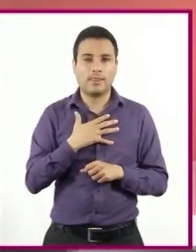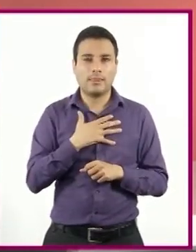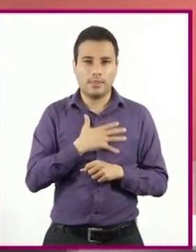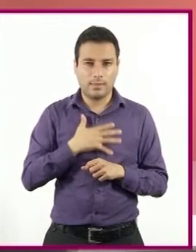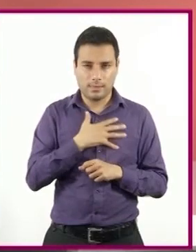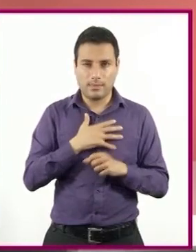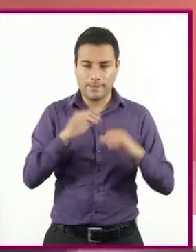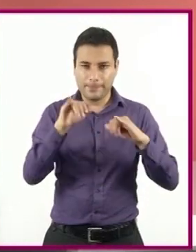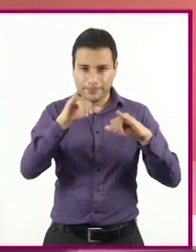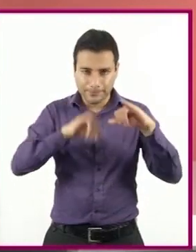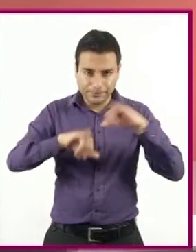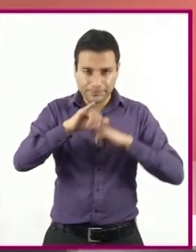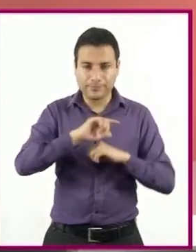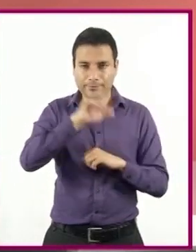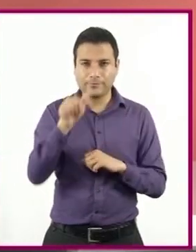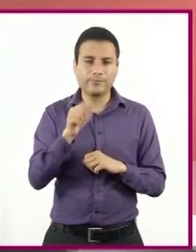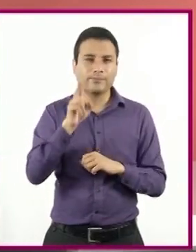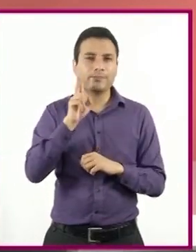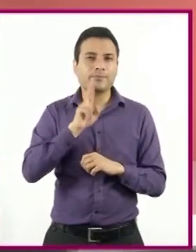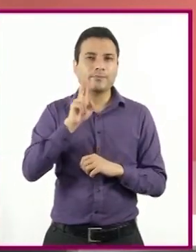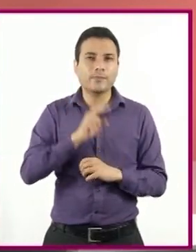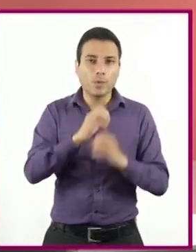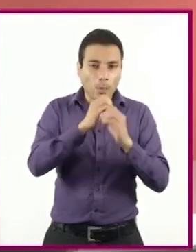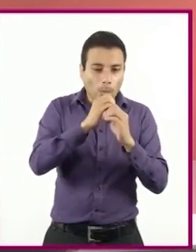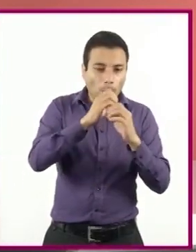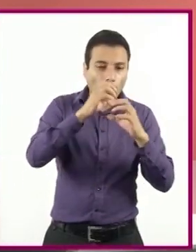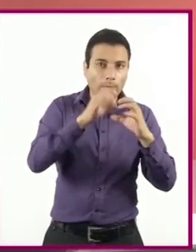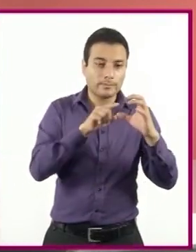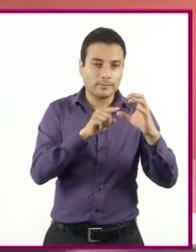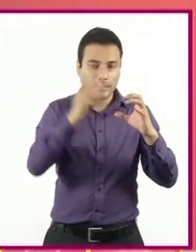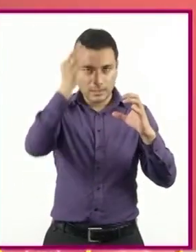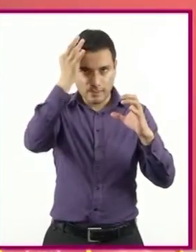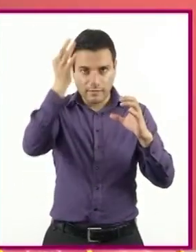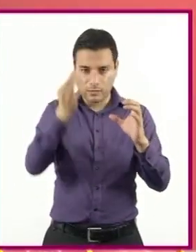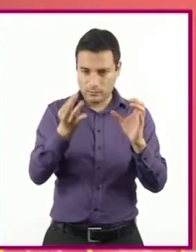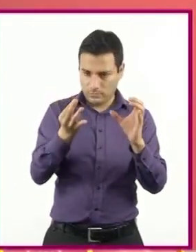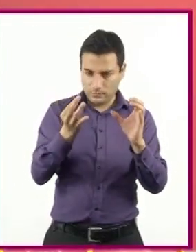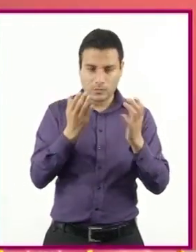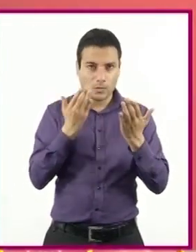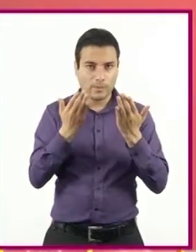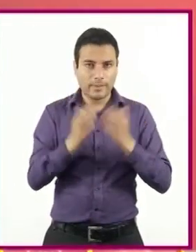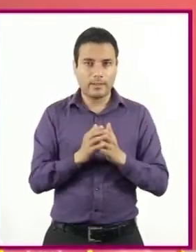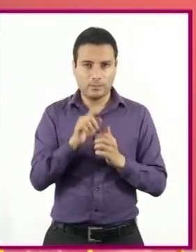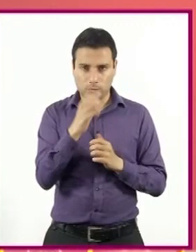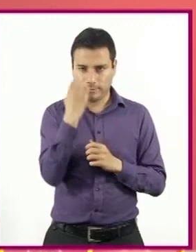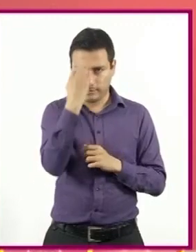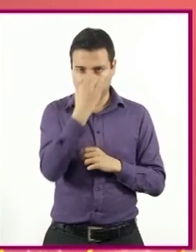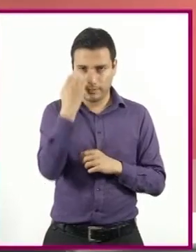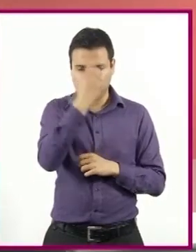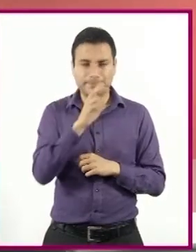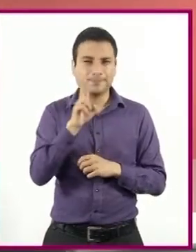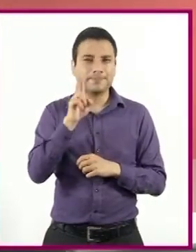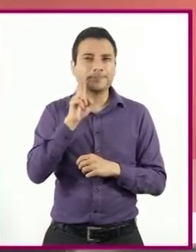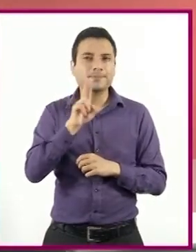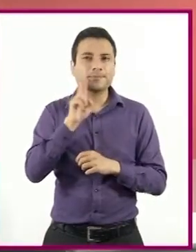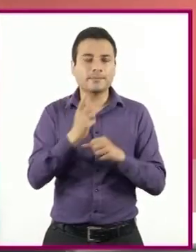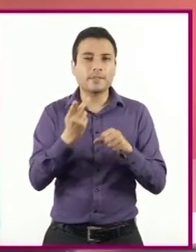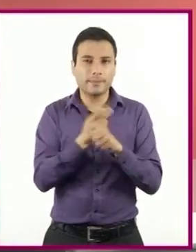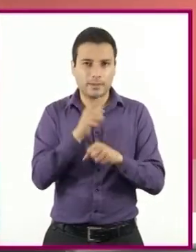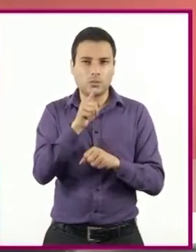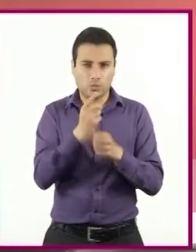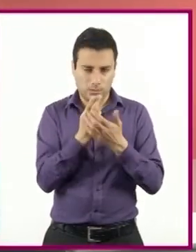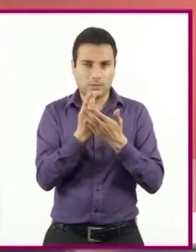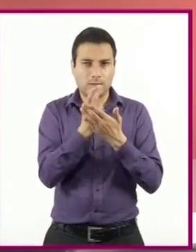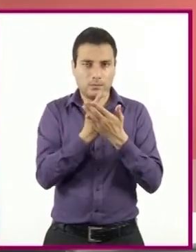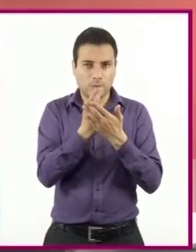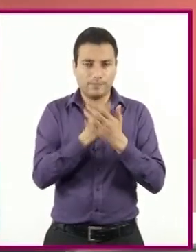y comparen el grueso de la burbuja con el de un cabello humano. Observen qué sucede. Elaboren dibujos de